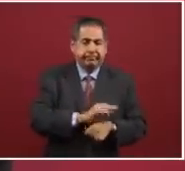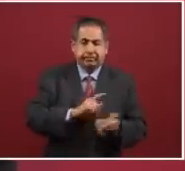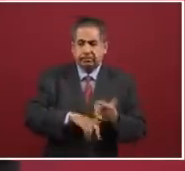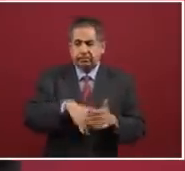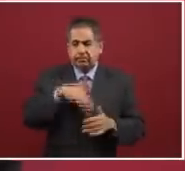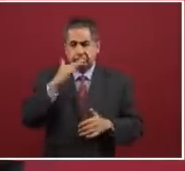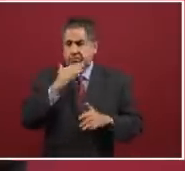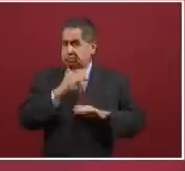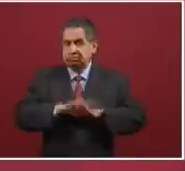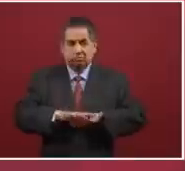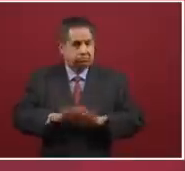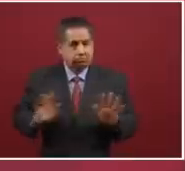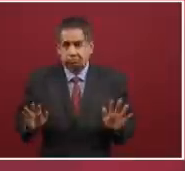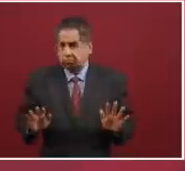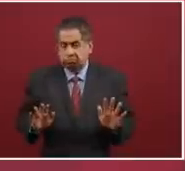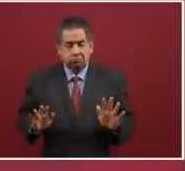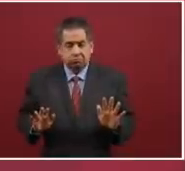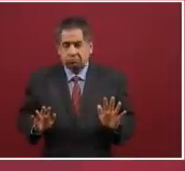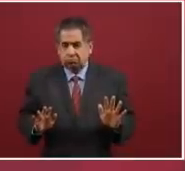voy a proteger.